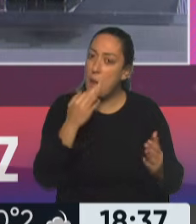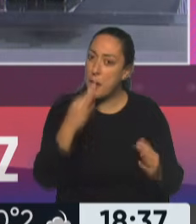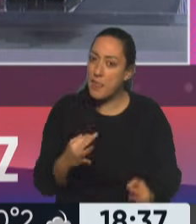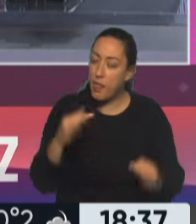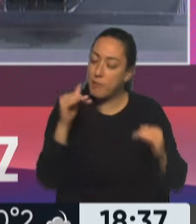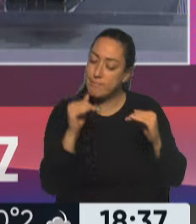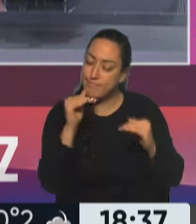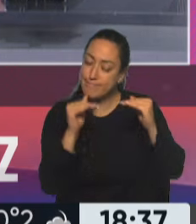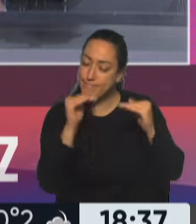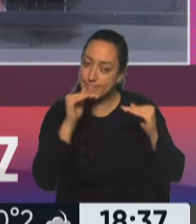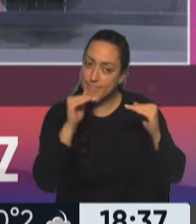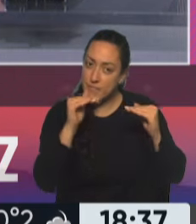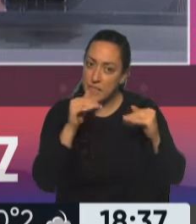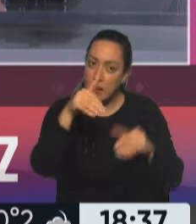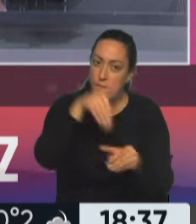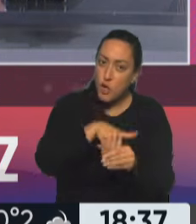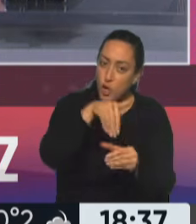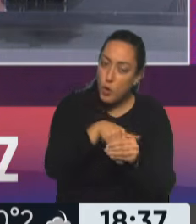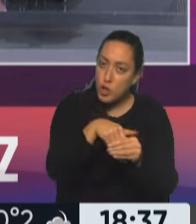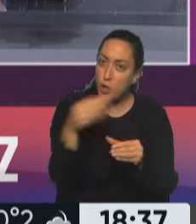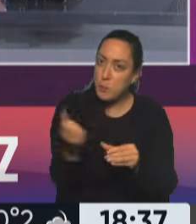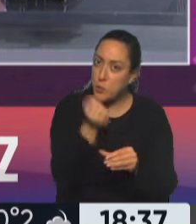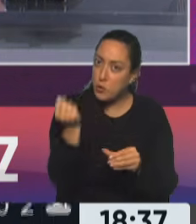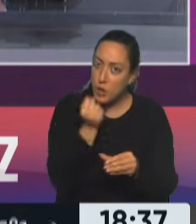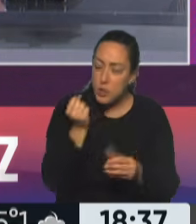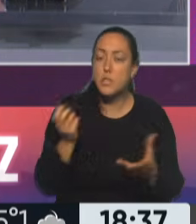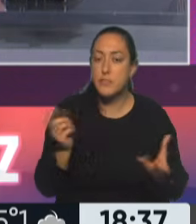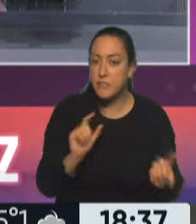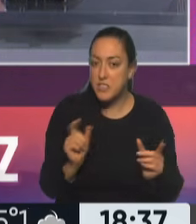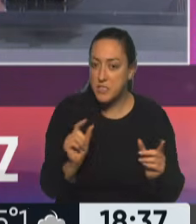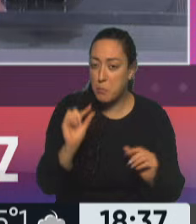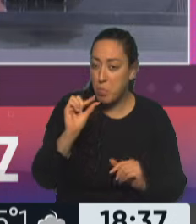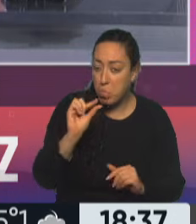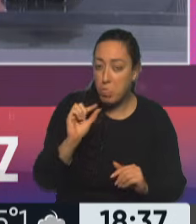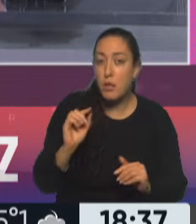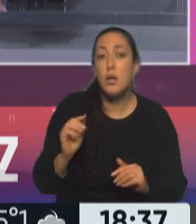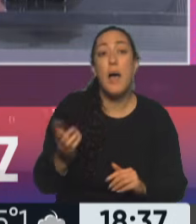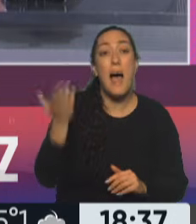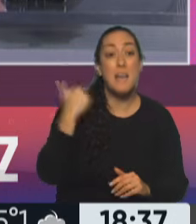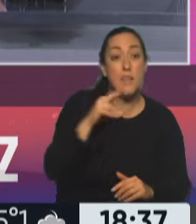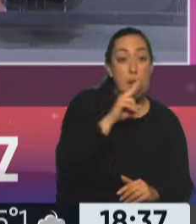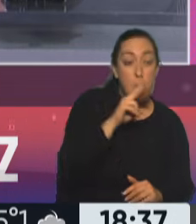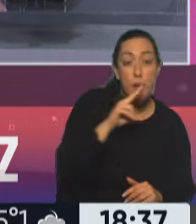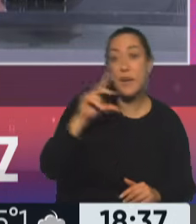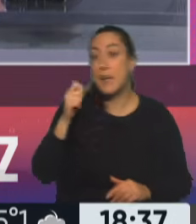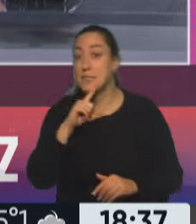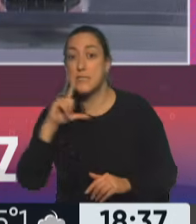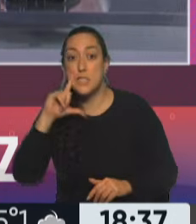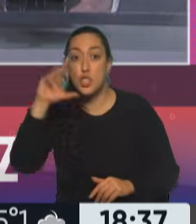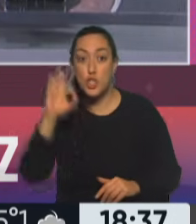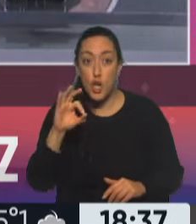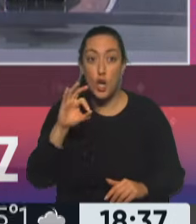más reñida, un voto a voto, porque recordemos que en el 2021, cuando pierde Keiko Fujimori contra Castillo, pierde